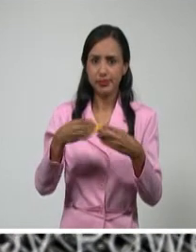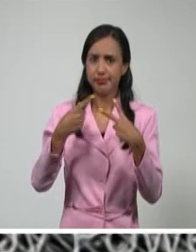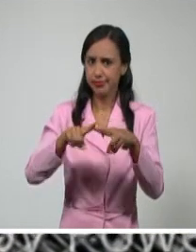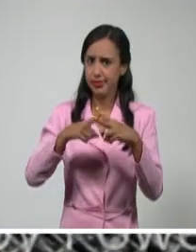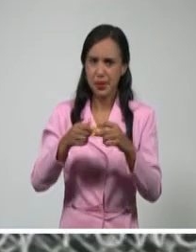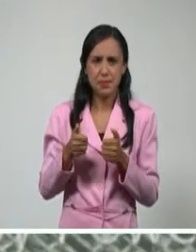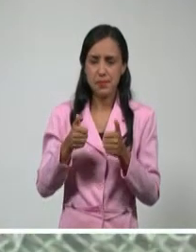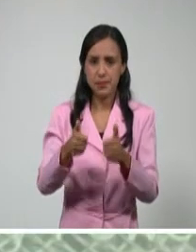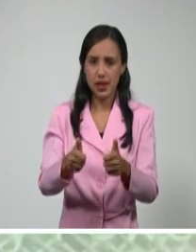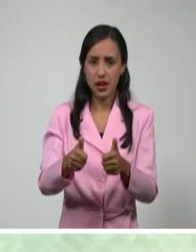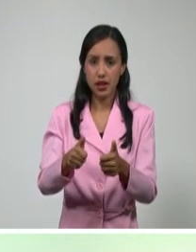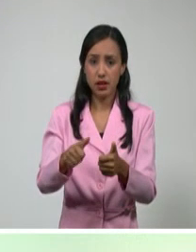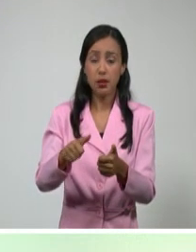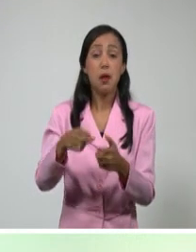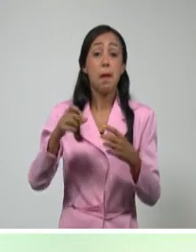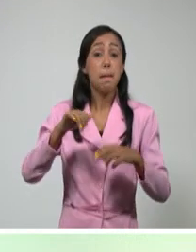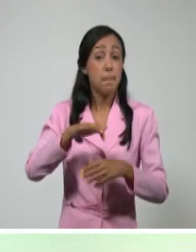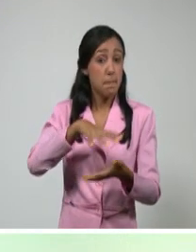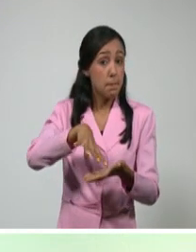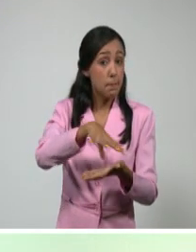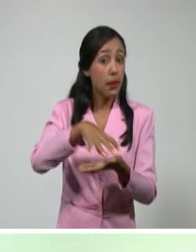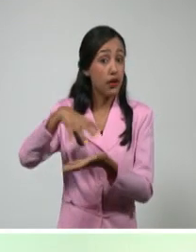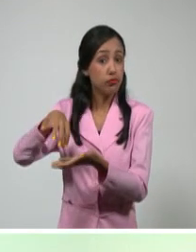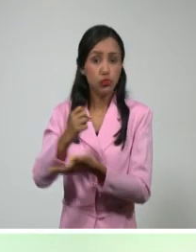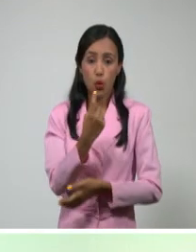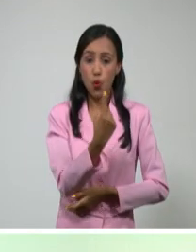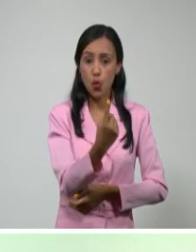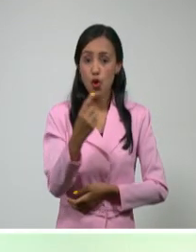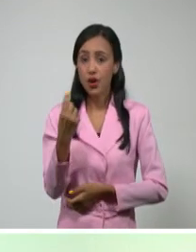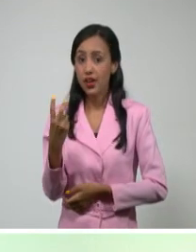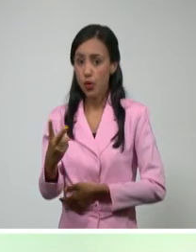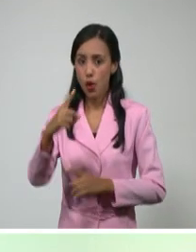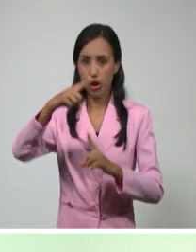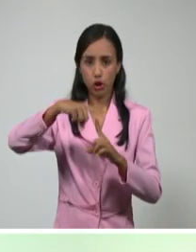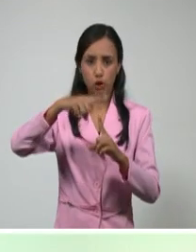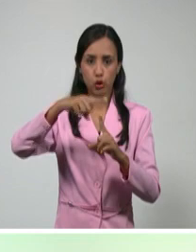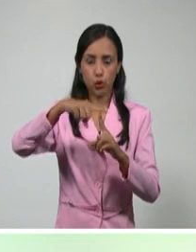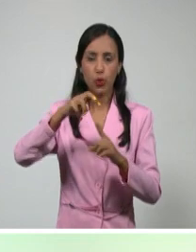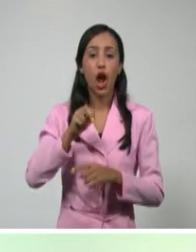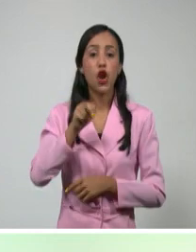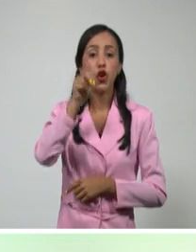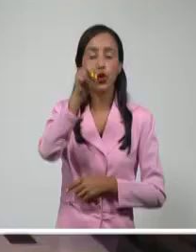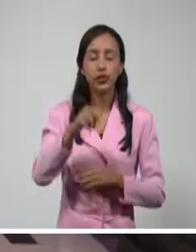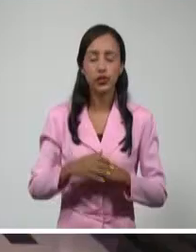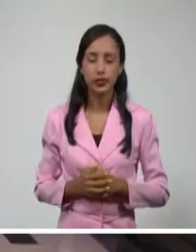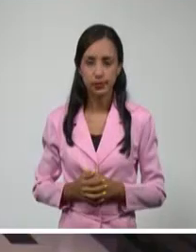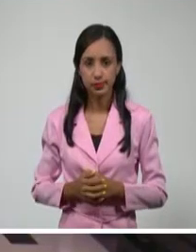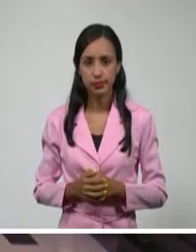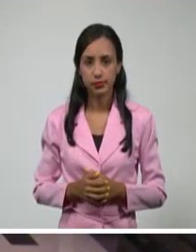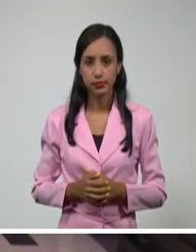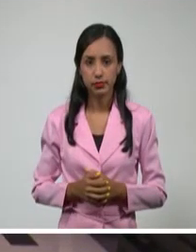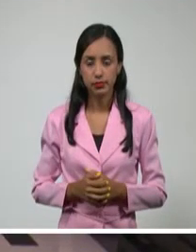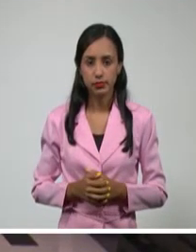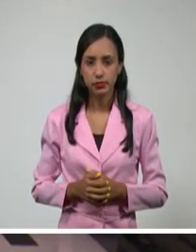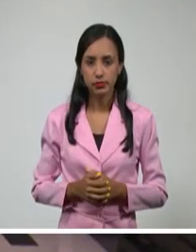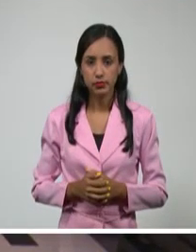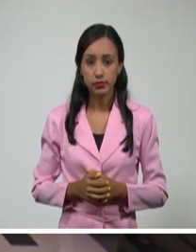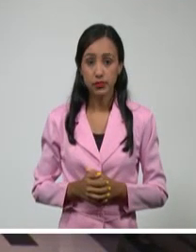1 y 2 en la costa norte de las dunas son 22 generadores que ya están en el